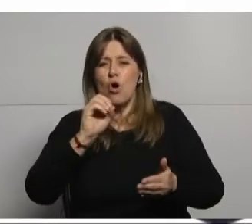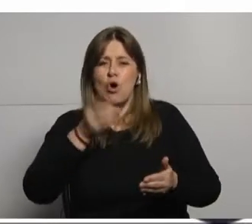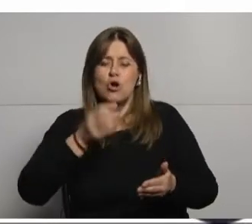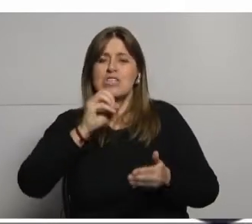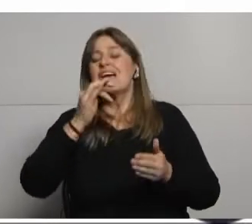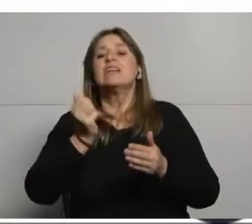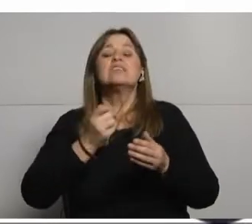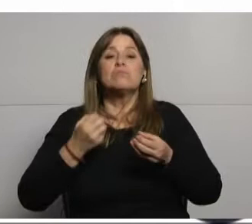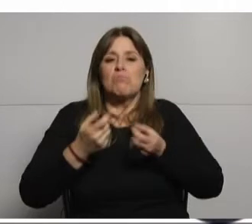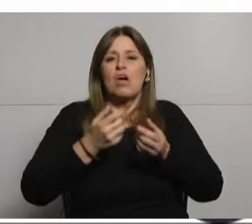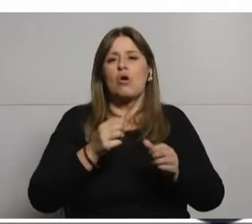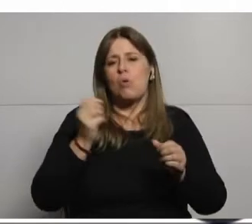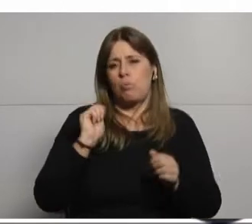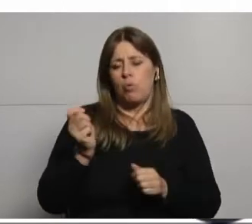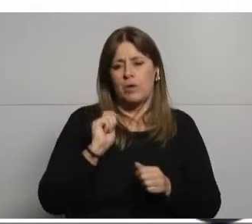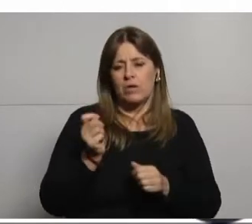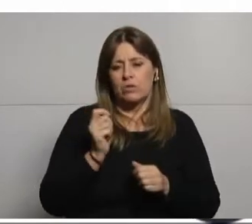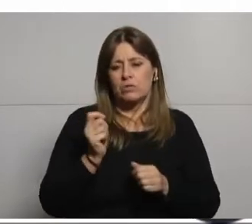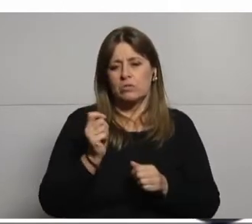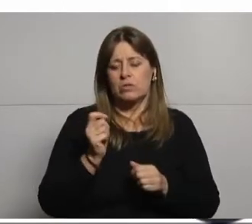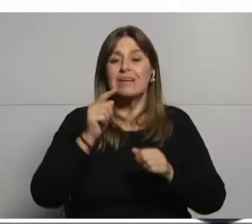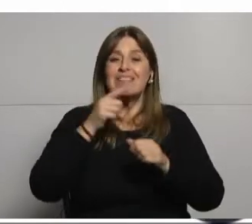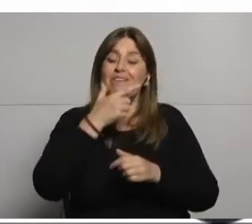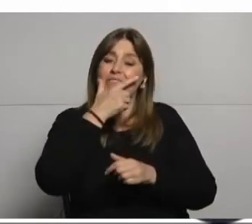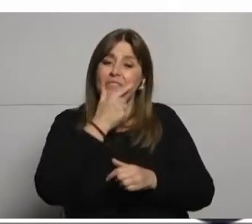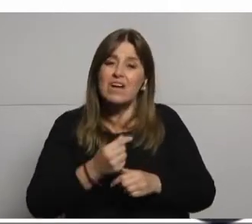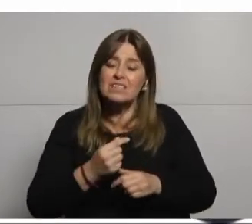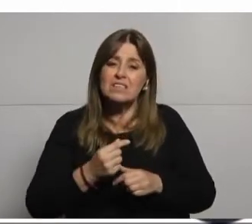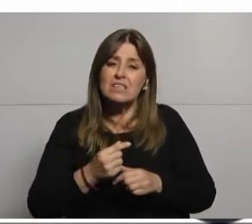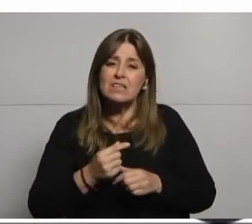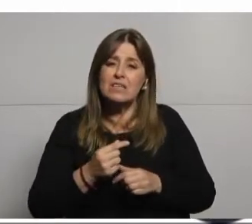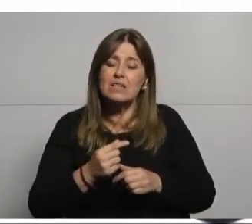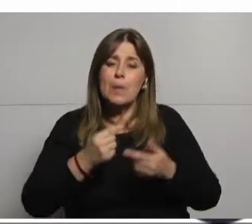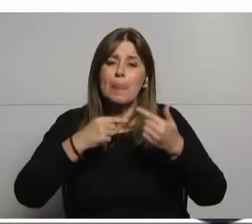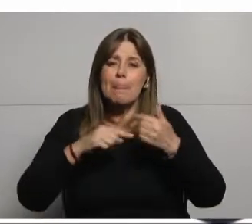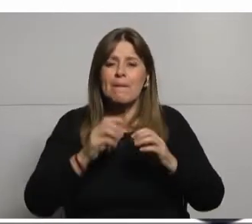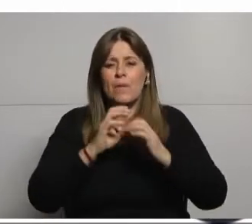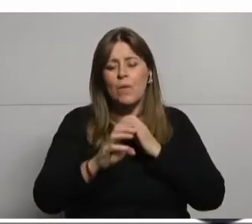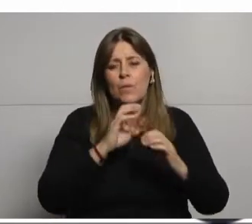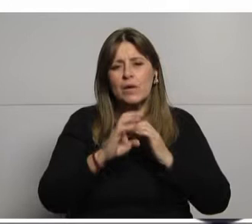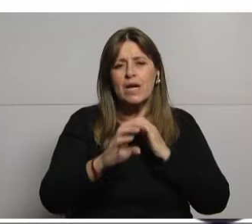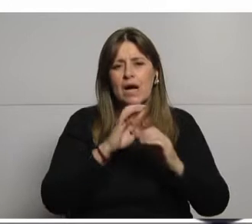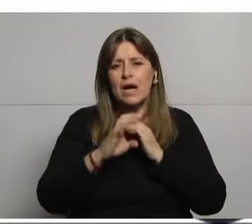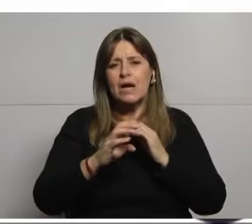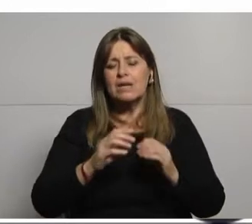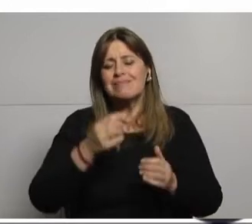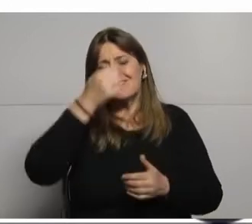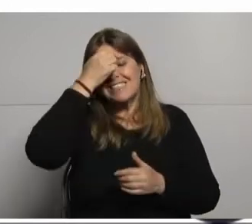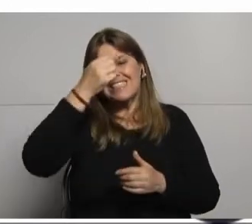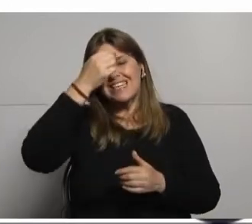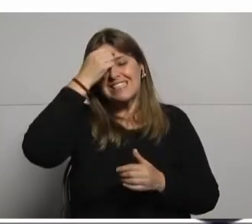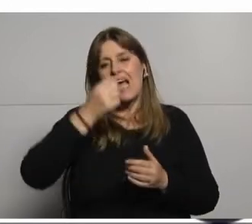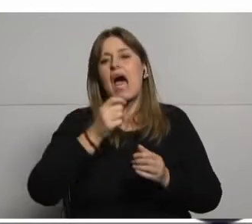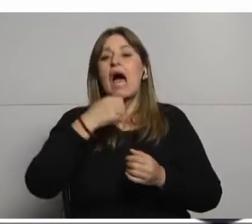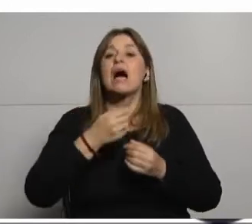acción son públicos. Entonces, eso también facilita de alguna manera el comunicar la ciencia a